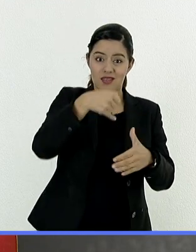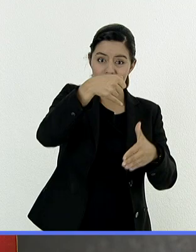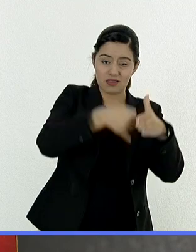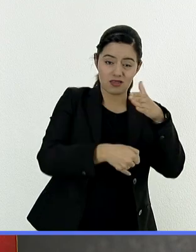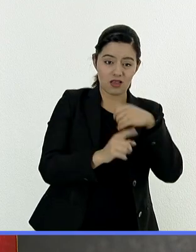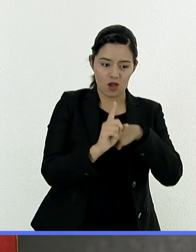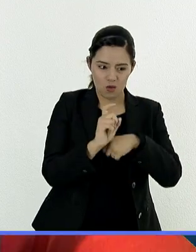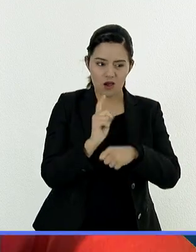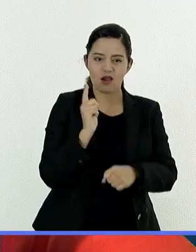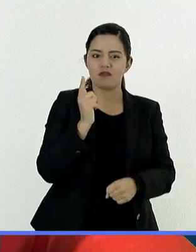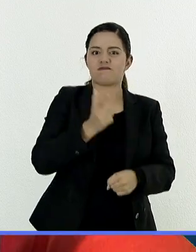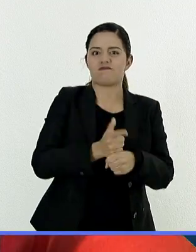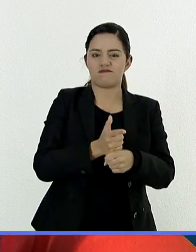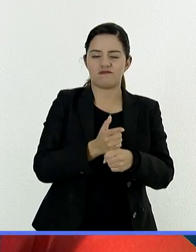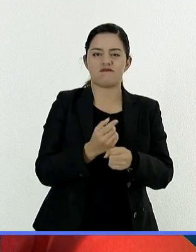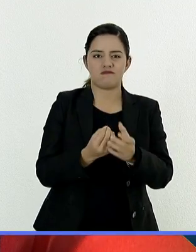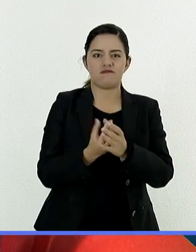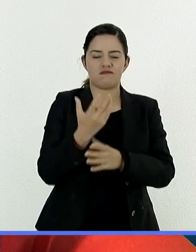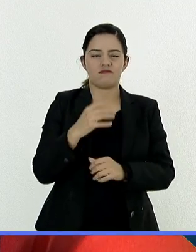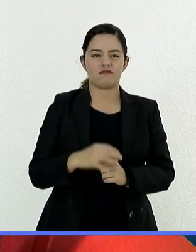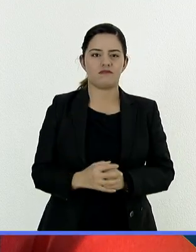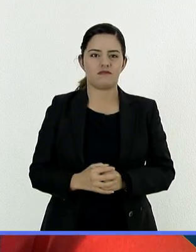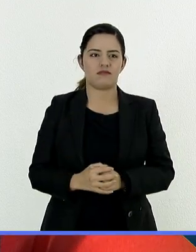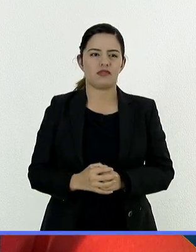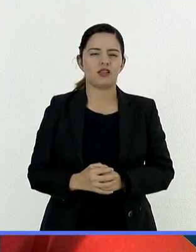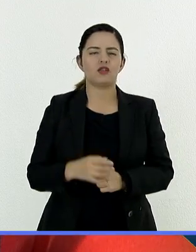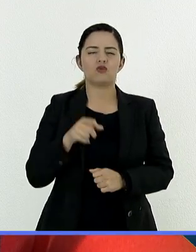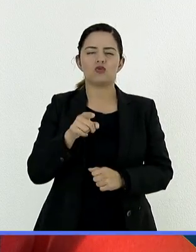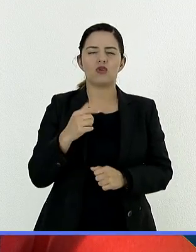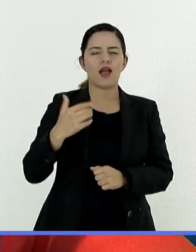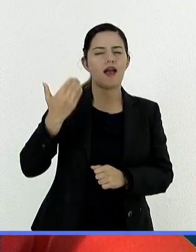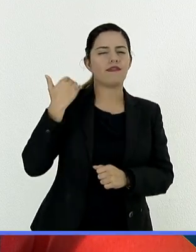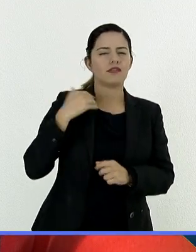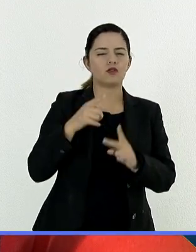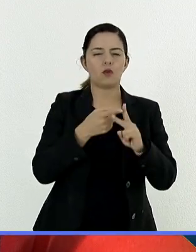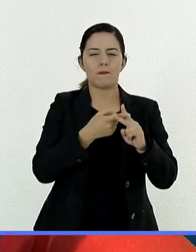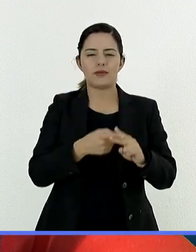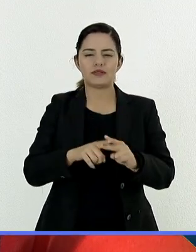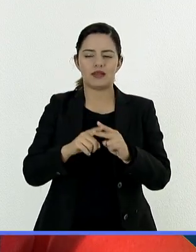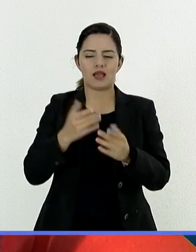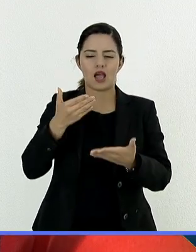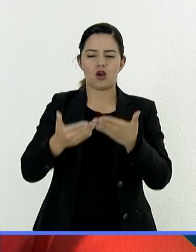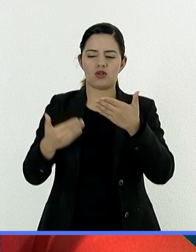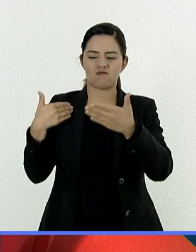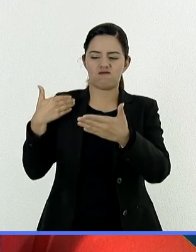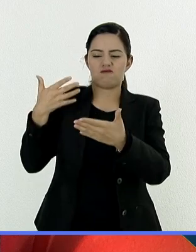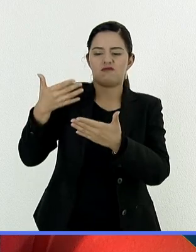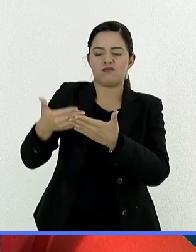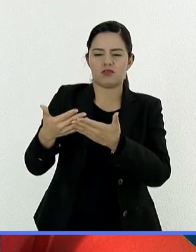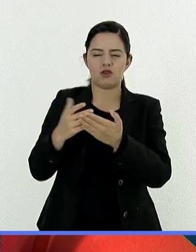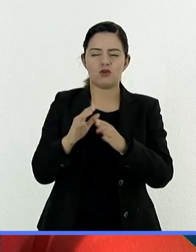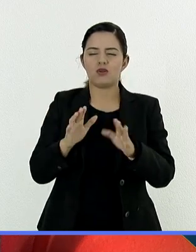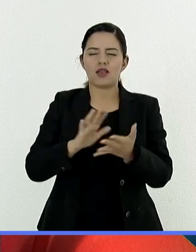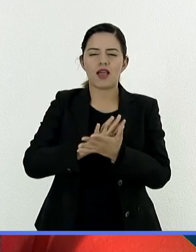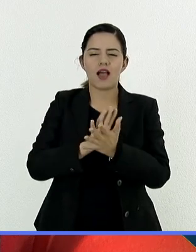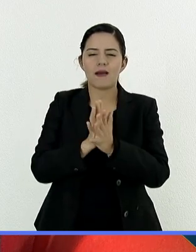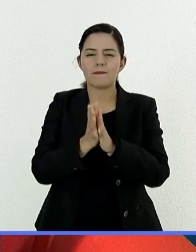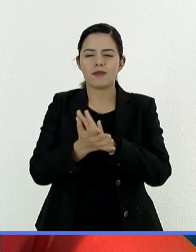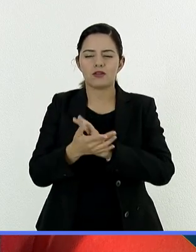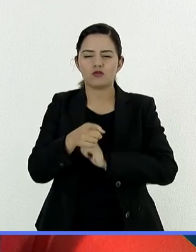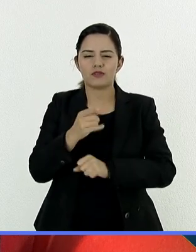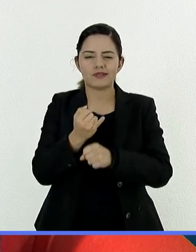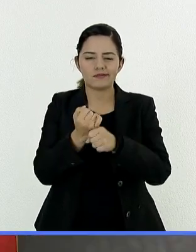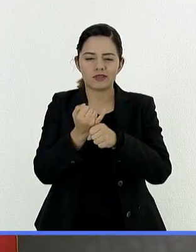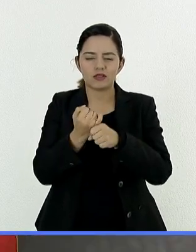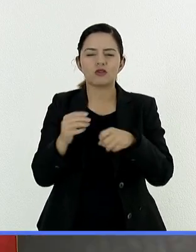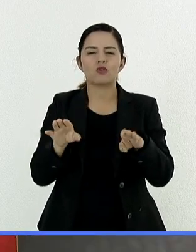acuáticos de cuando empezaste a este momento cómo se ha transformado ese objeto de estudio con lo que han ido encontrando en el